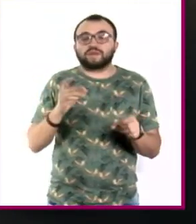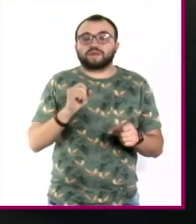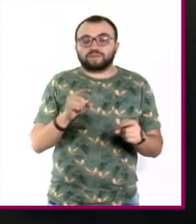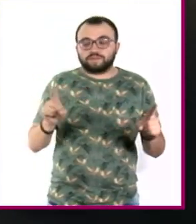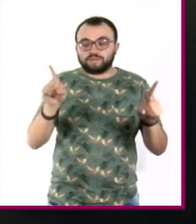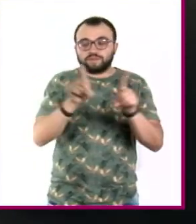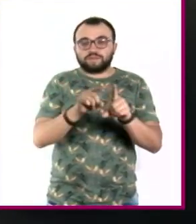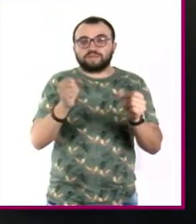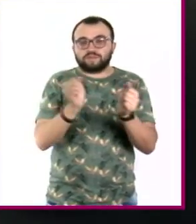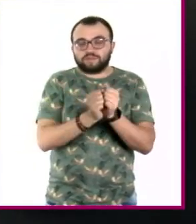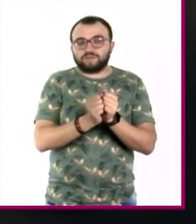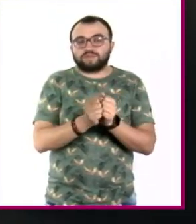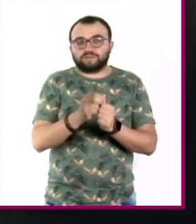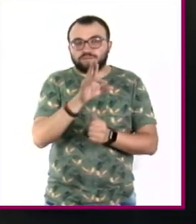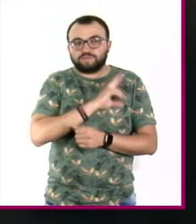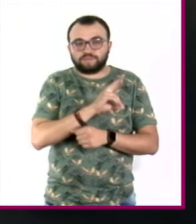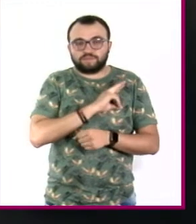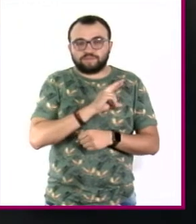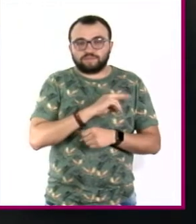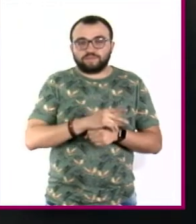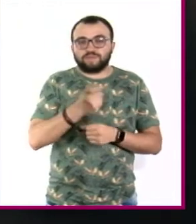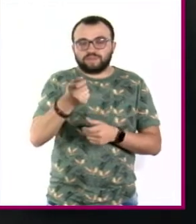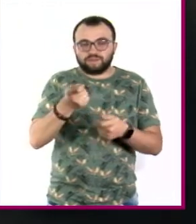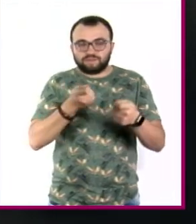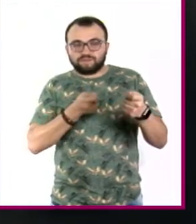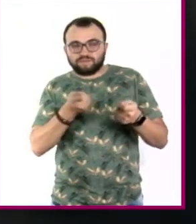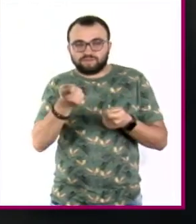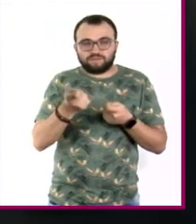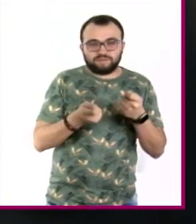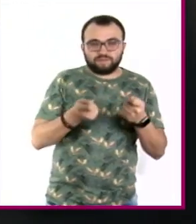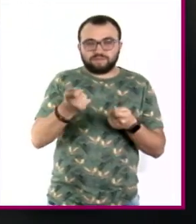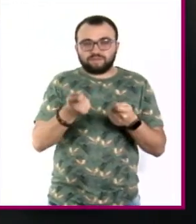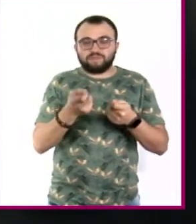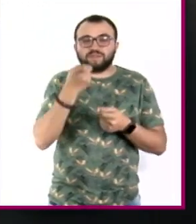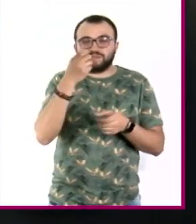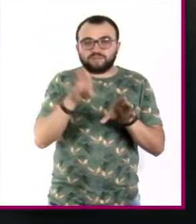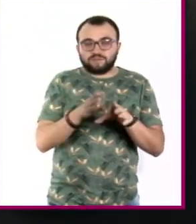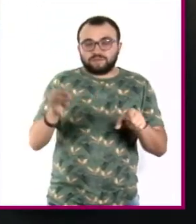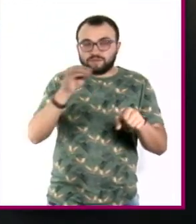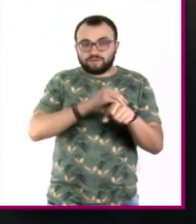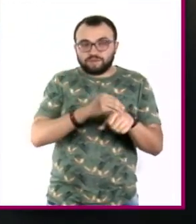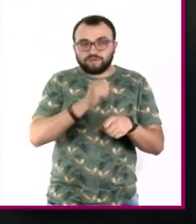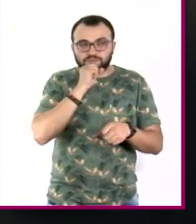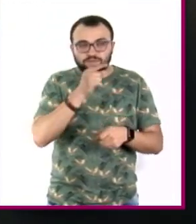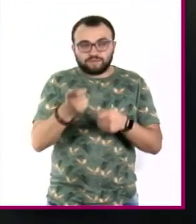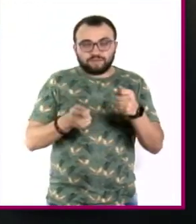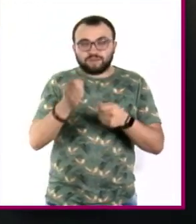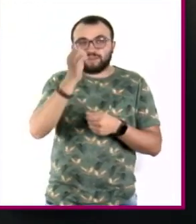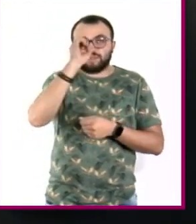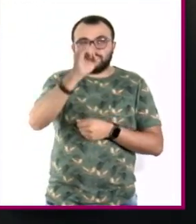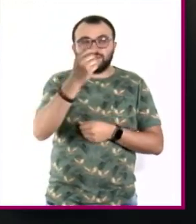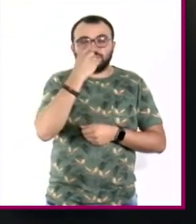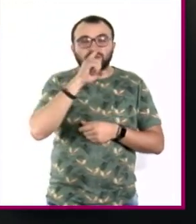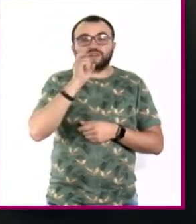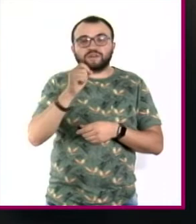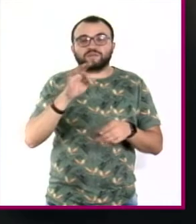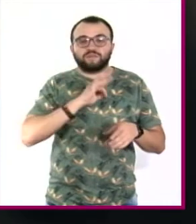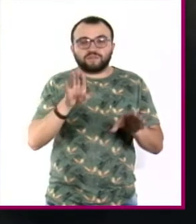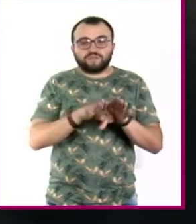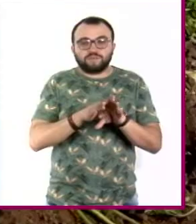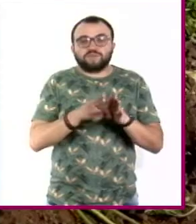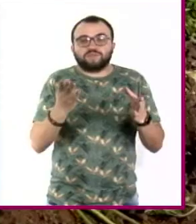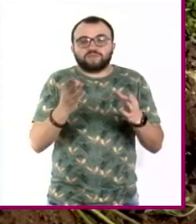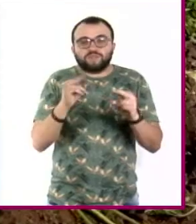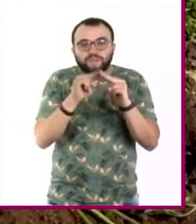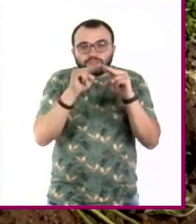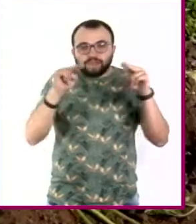privado. Aplicar medidas de flexibilidad regulatoria mediante la aplicación de tarifa cero para que haya neutralidad en la red para servicios